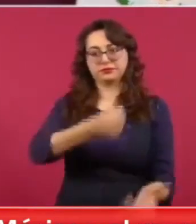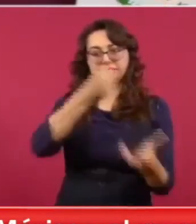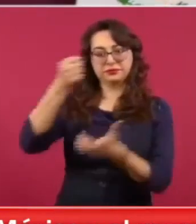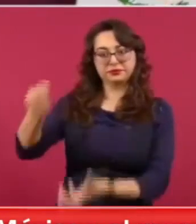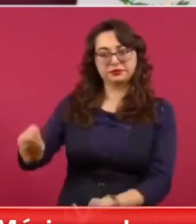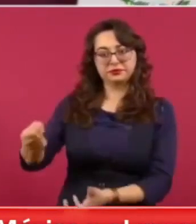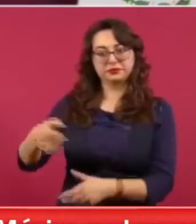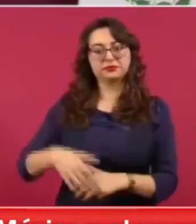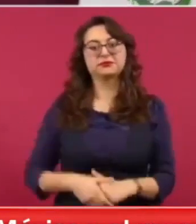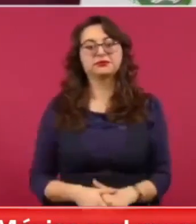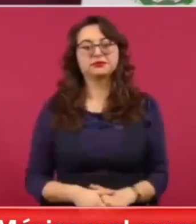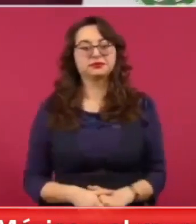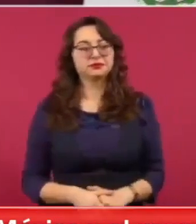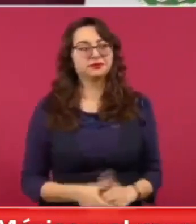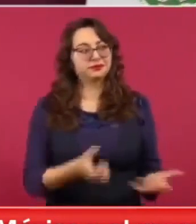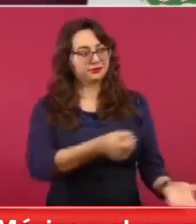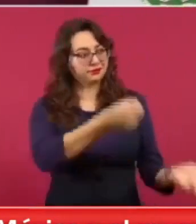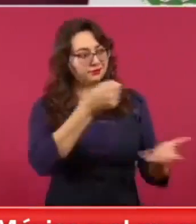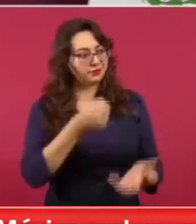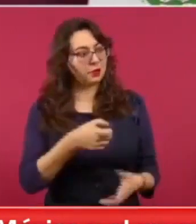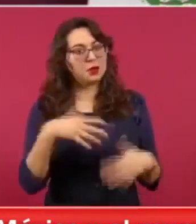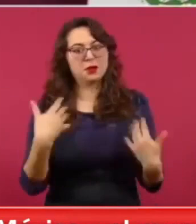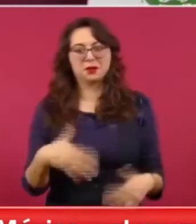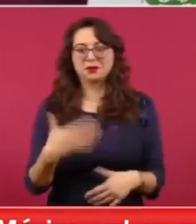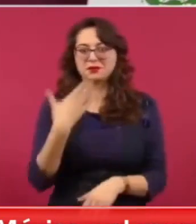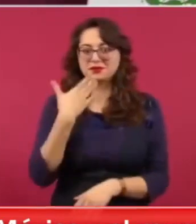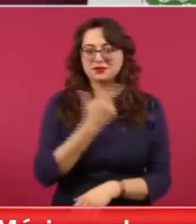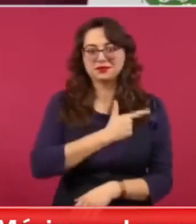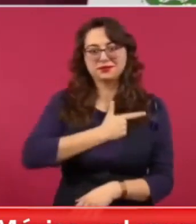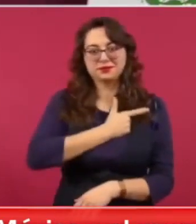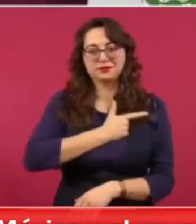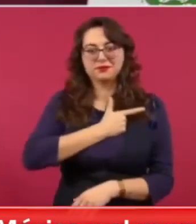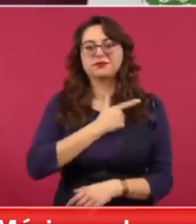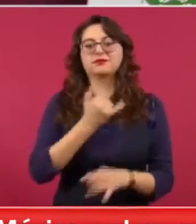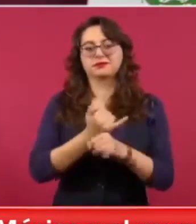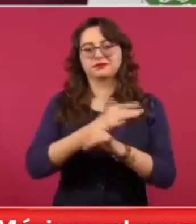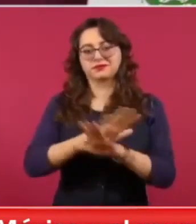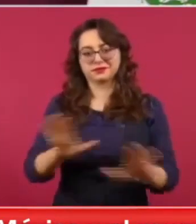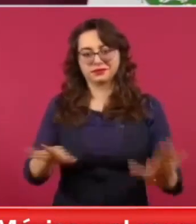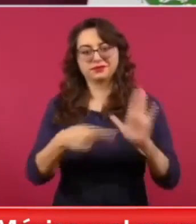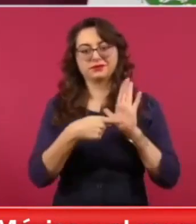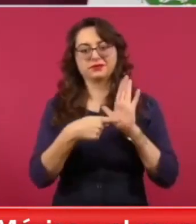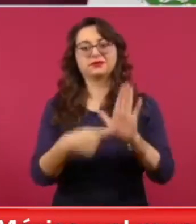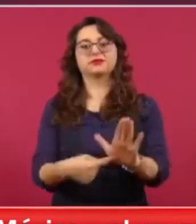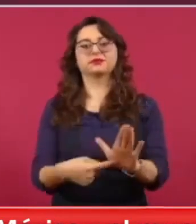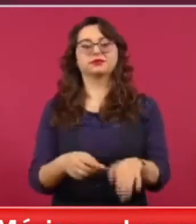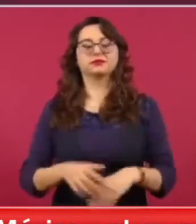Entonces lo compartimos, la información.